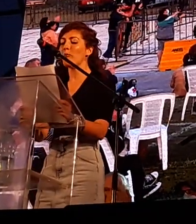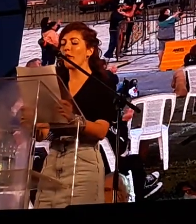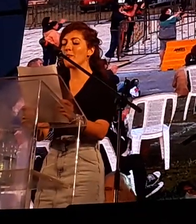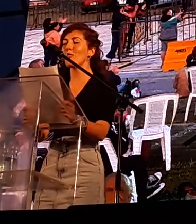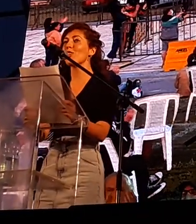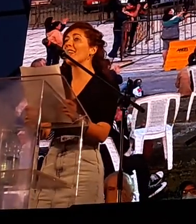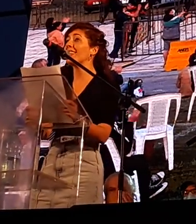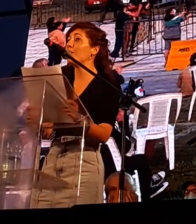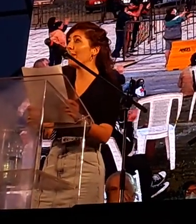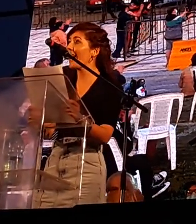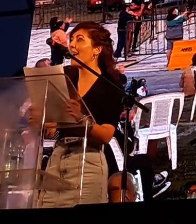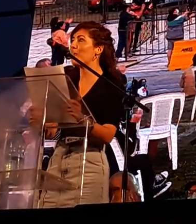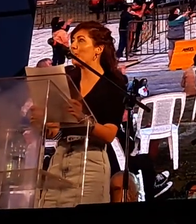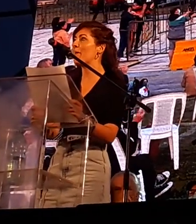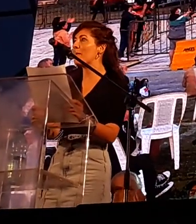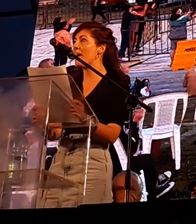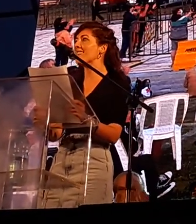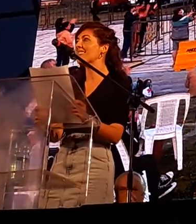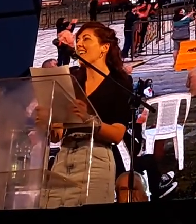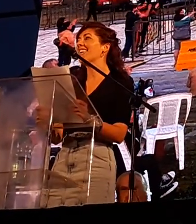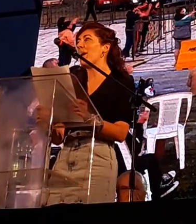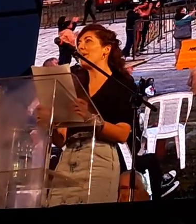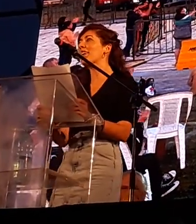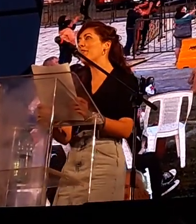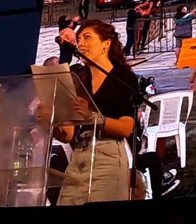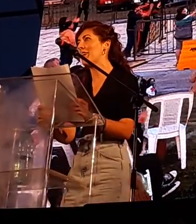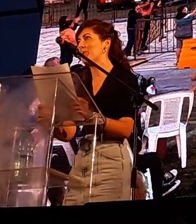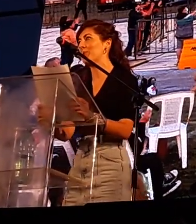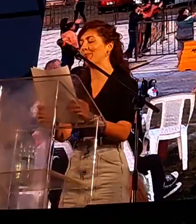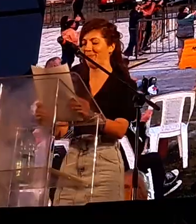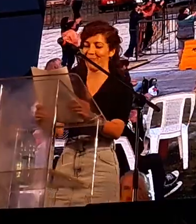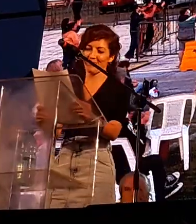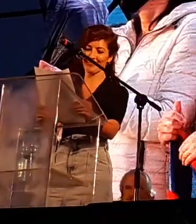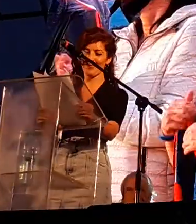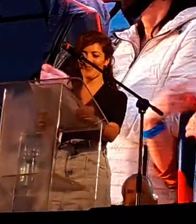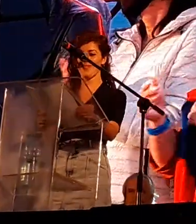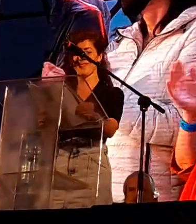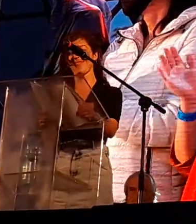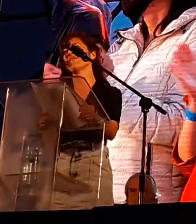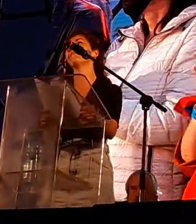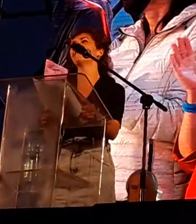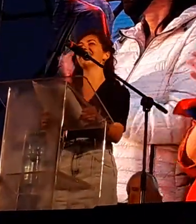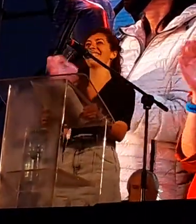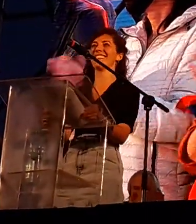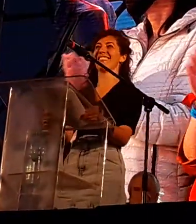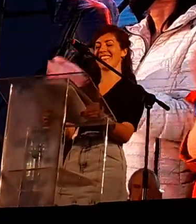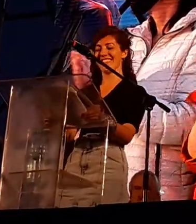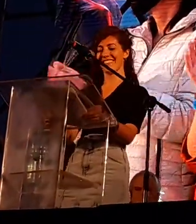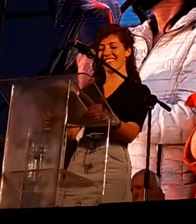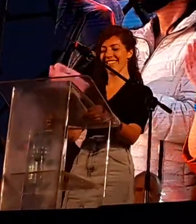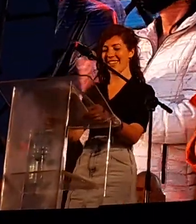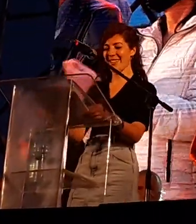uruguayos, podemos ratificar una vez más que habrá referéndum.